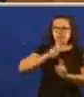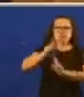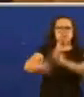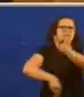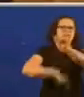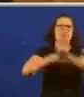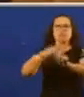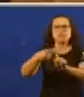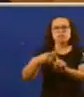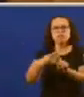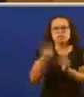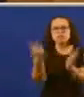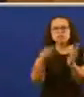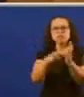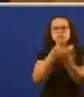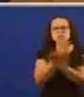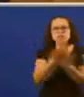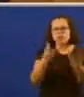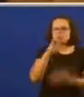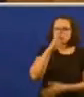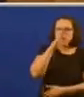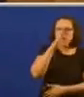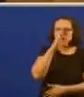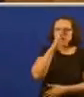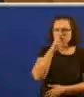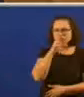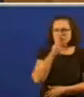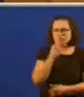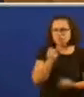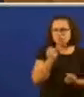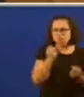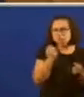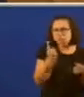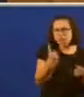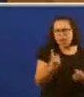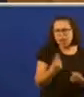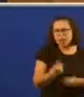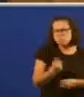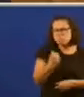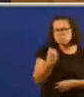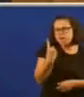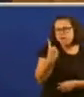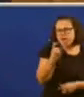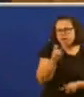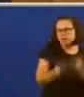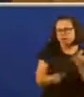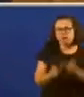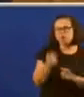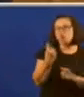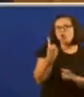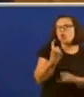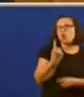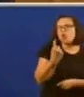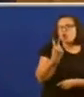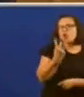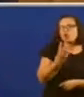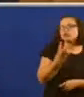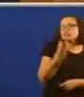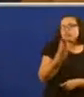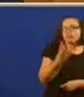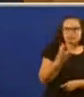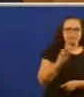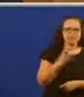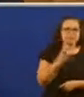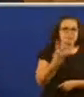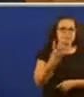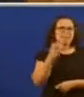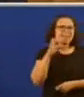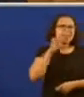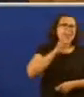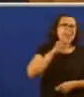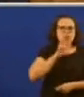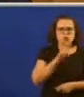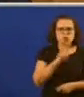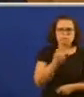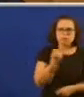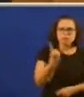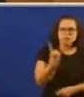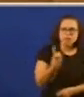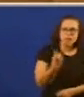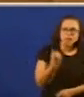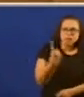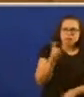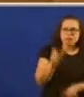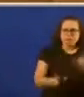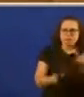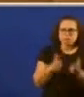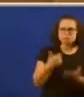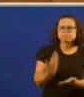febreiro de 2018. E son miles e miles de casos, non un, nin dos, nin tres, nin anécdotas. Esta é a